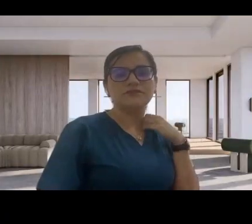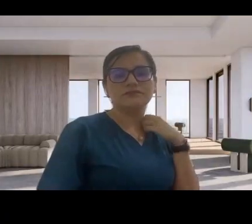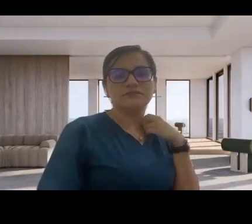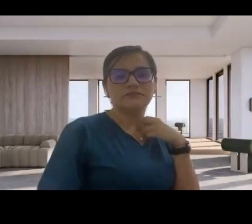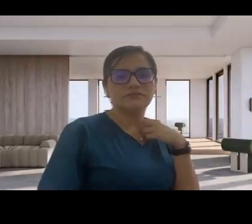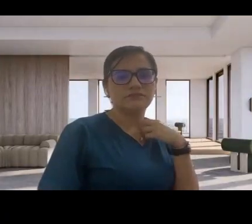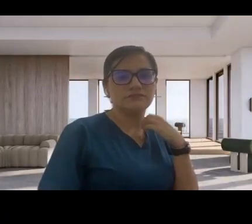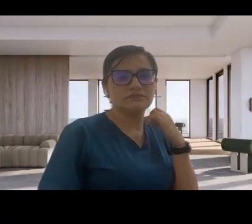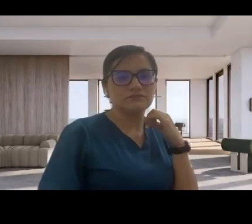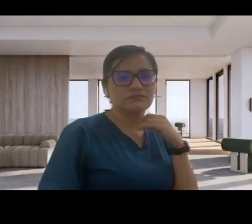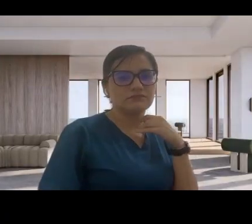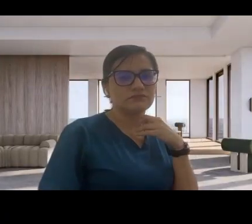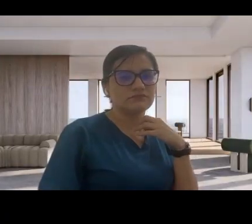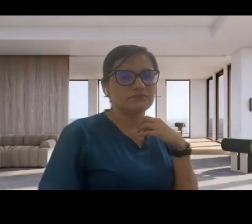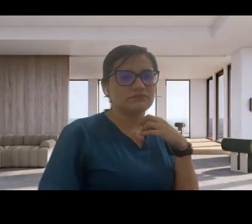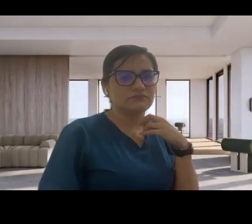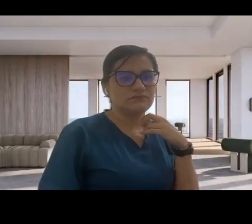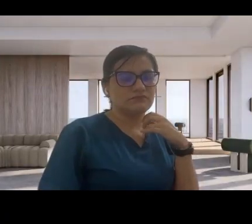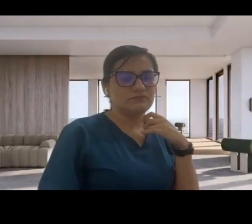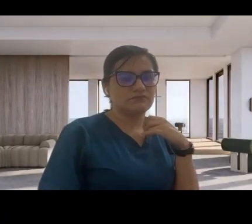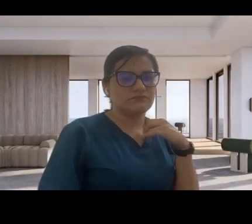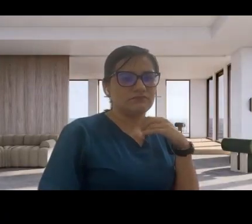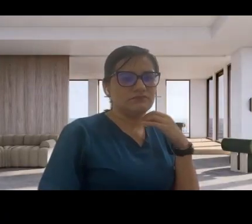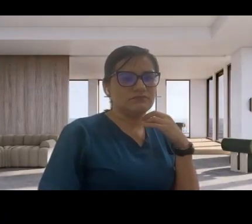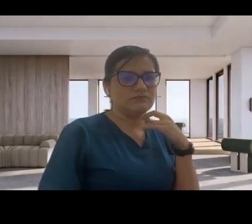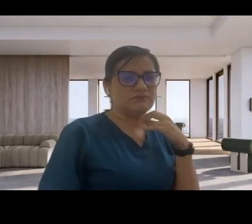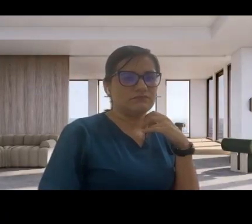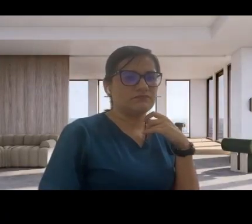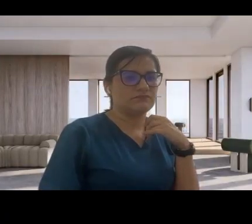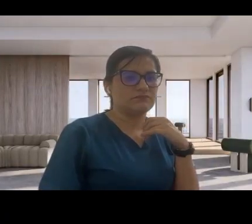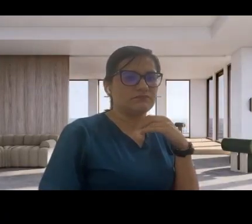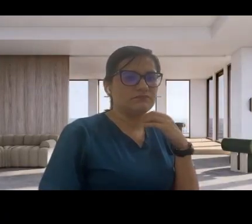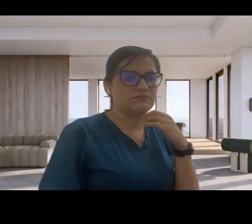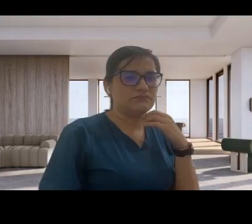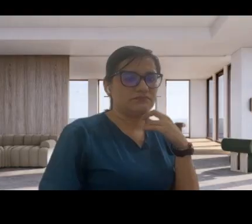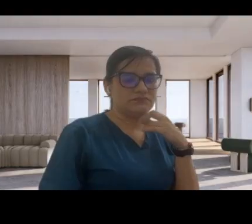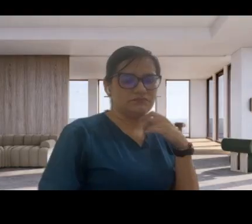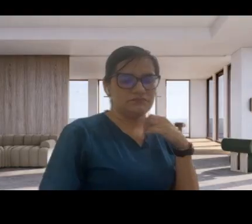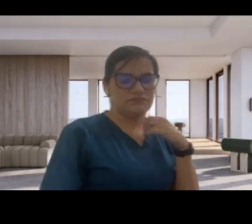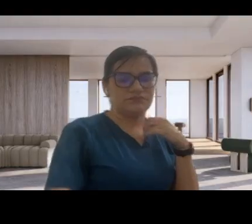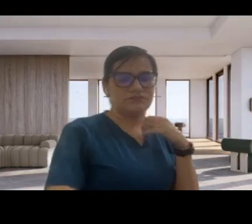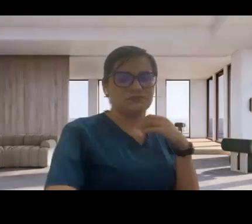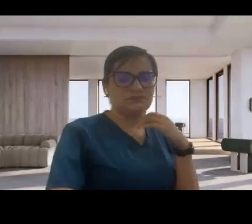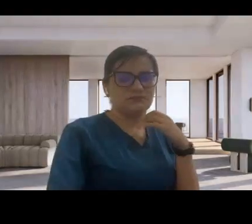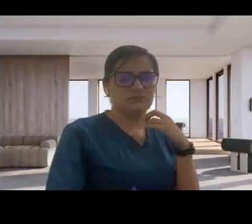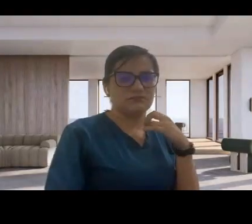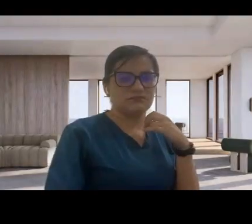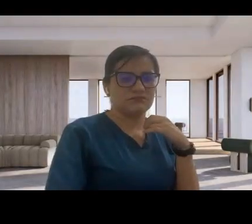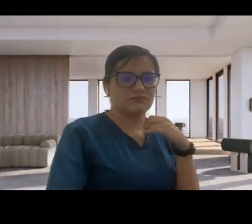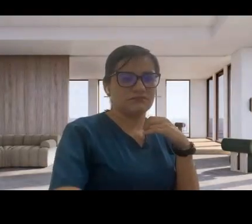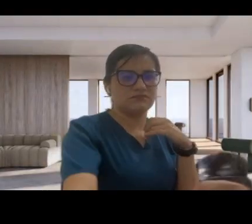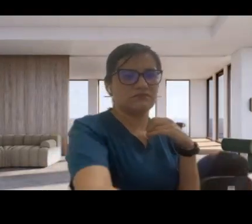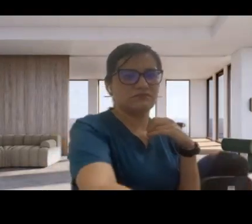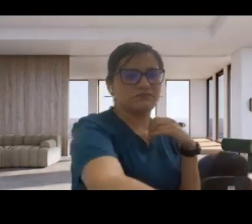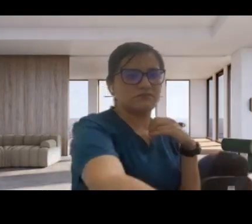chiste del niñito que pide información y el papá le da una cátedra de sexualidad y él quería saber otra